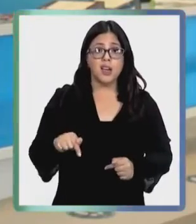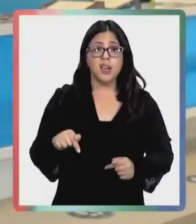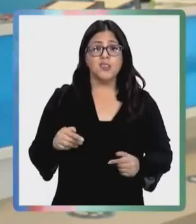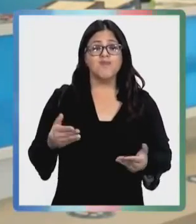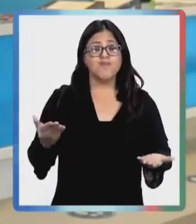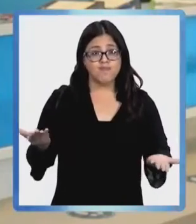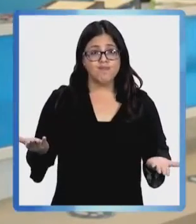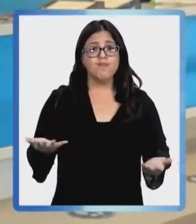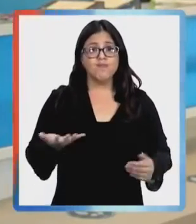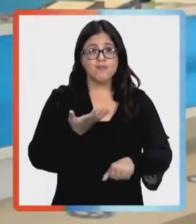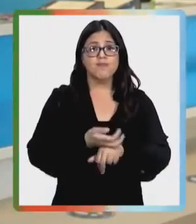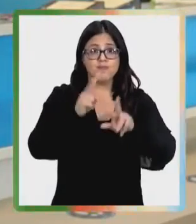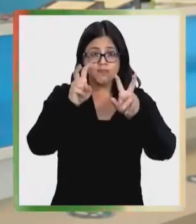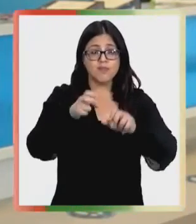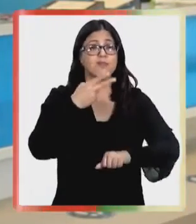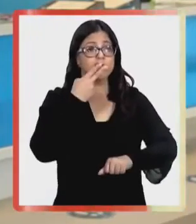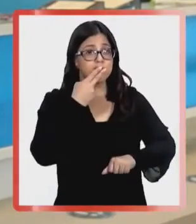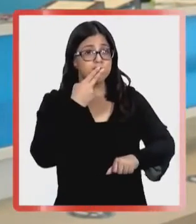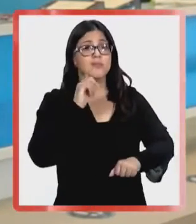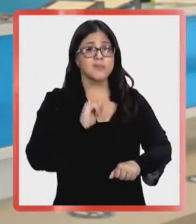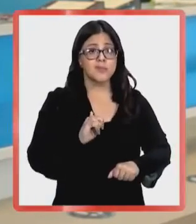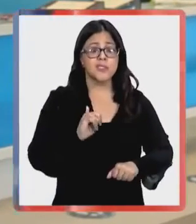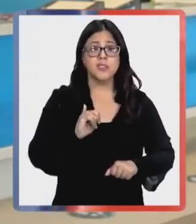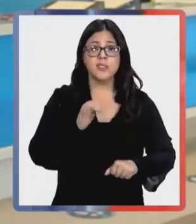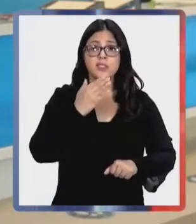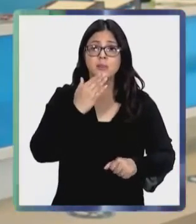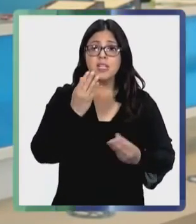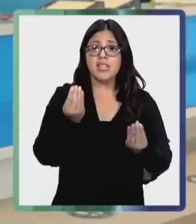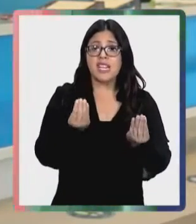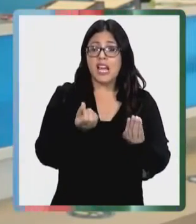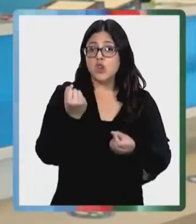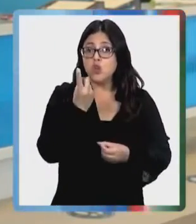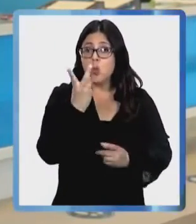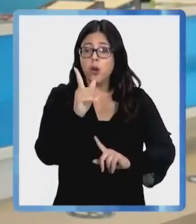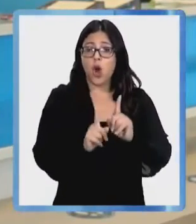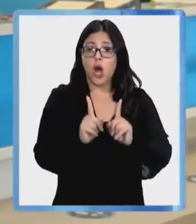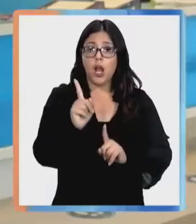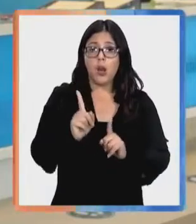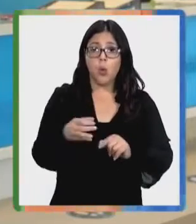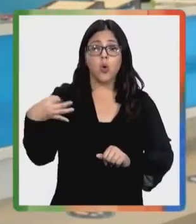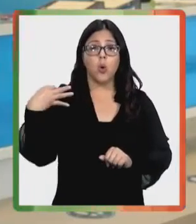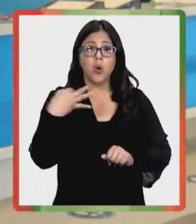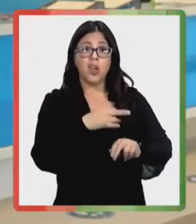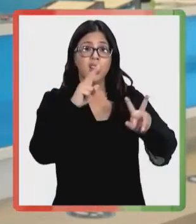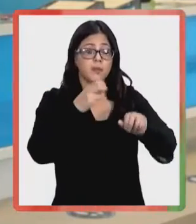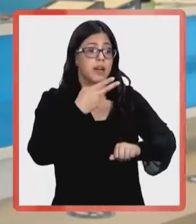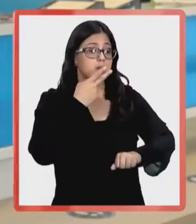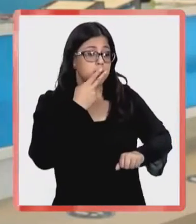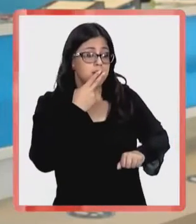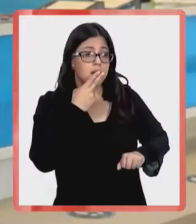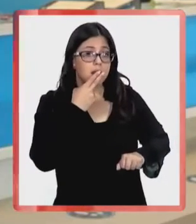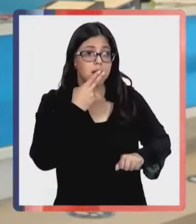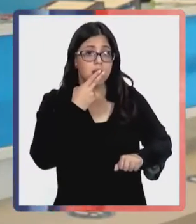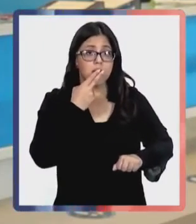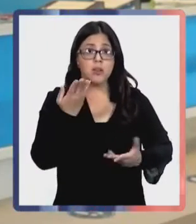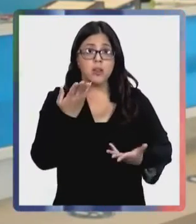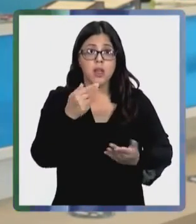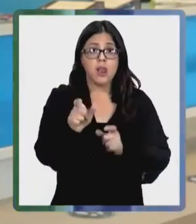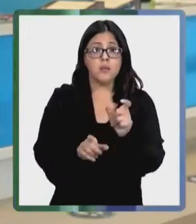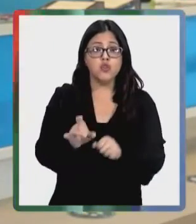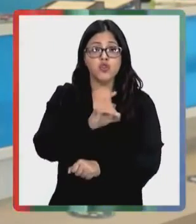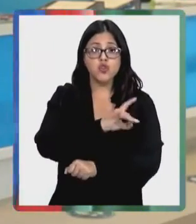no lo hacemos nada de mal con respecto a los índices de tabaquismo. De hecho, hay algunas estadísticas que dicen que el consumo de